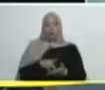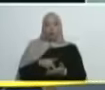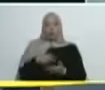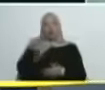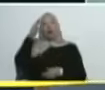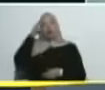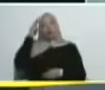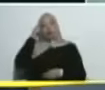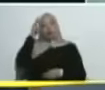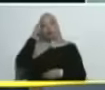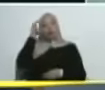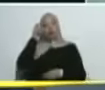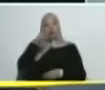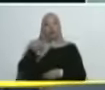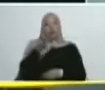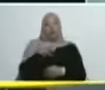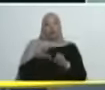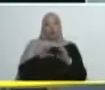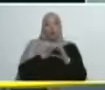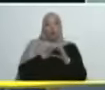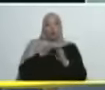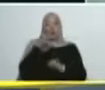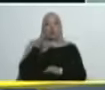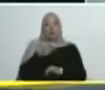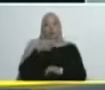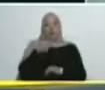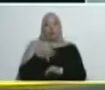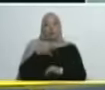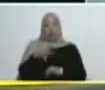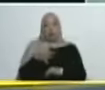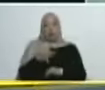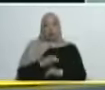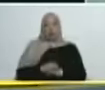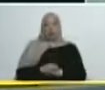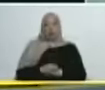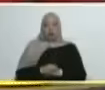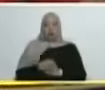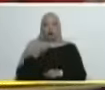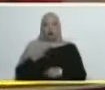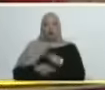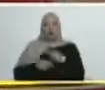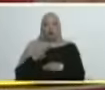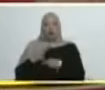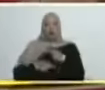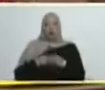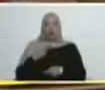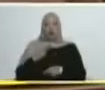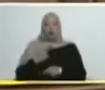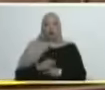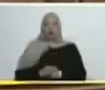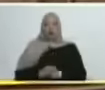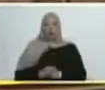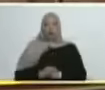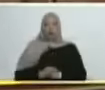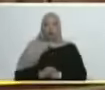razón y con el corazón, siempre por el camino de la revolución.